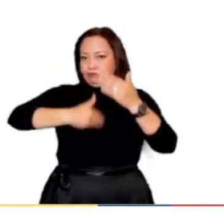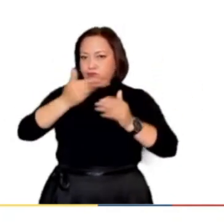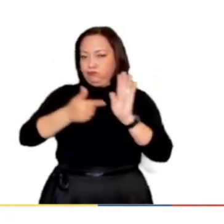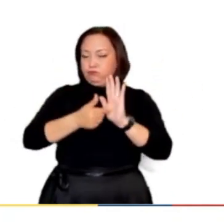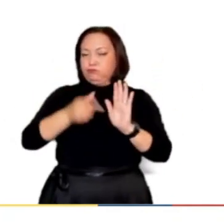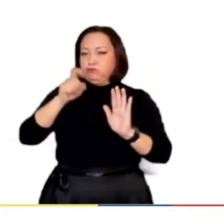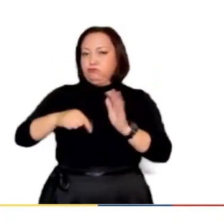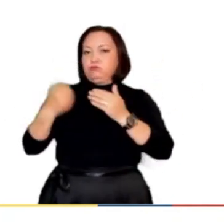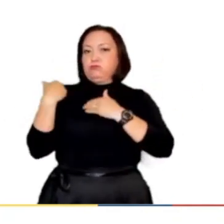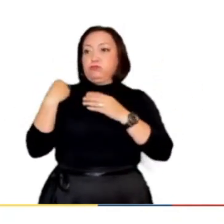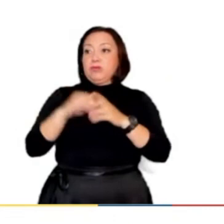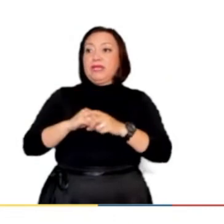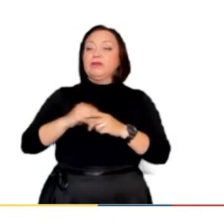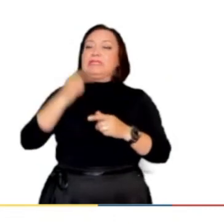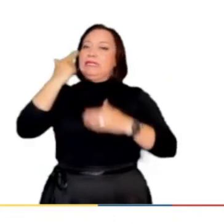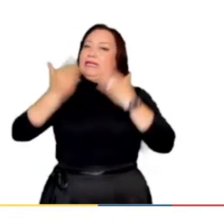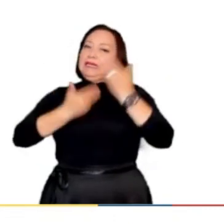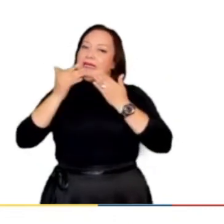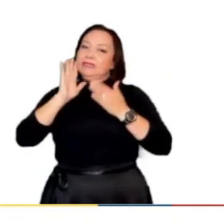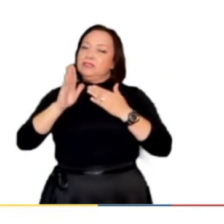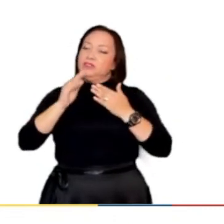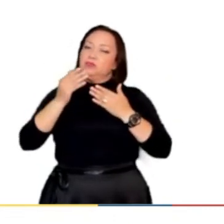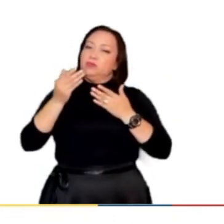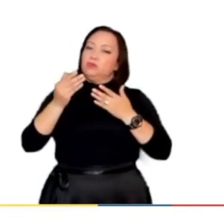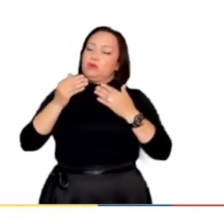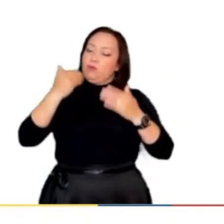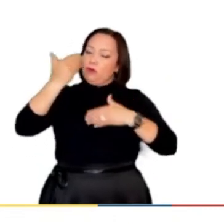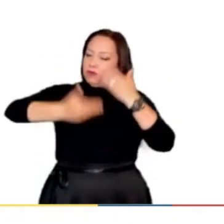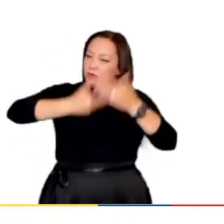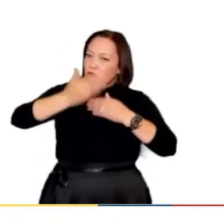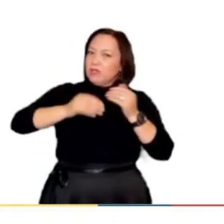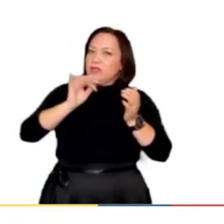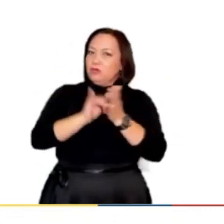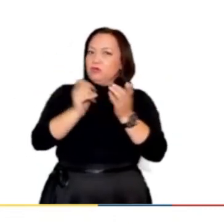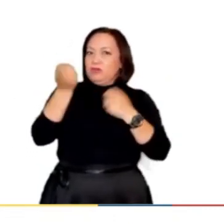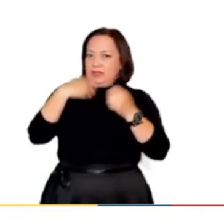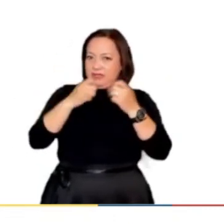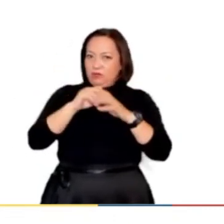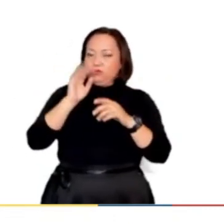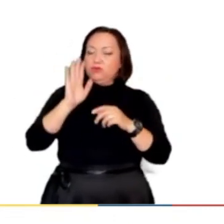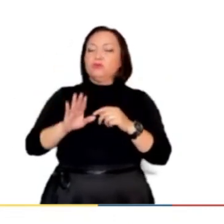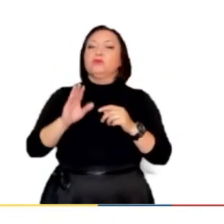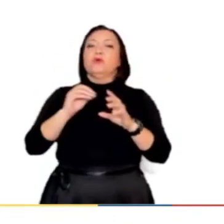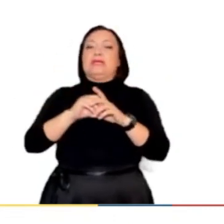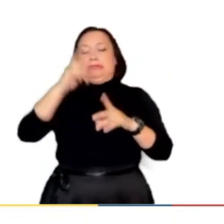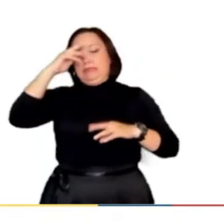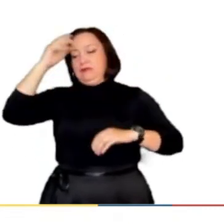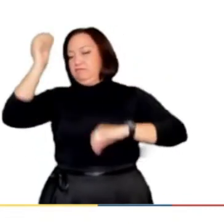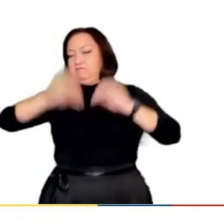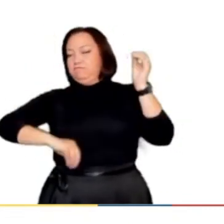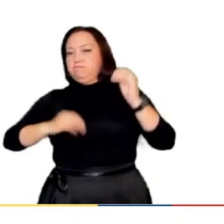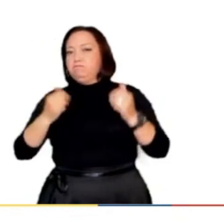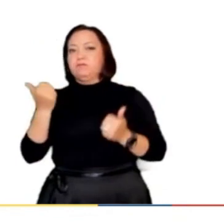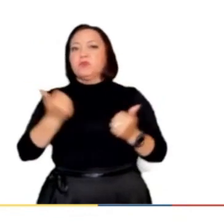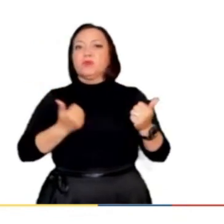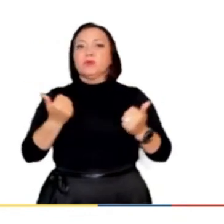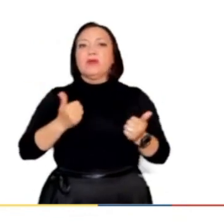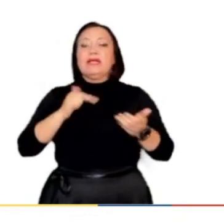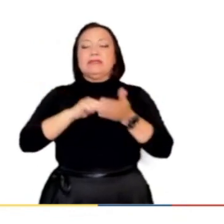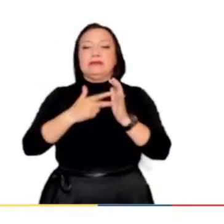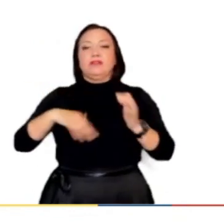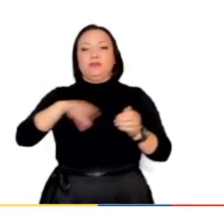de la transacción y del momento en virtud del cual existe se presenta la controversia es hay que aplicar y